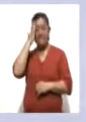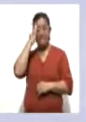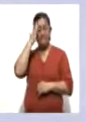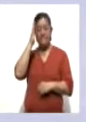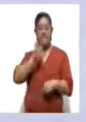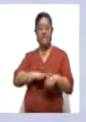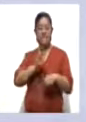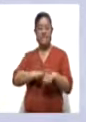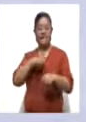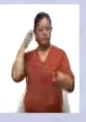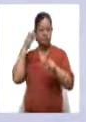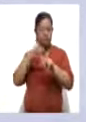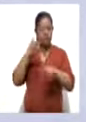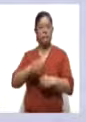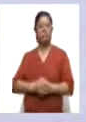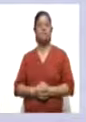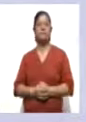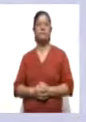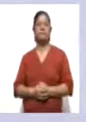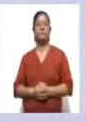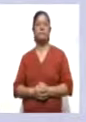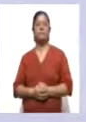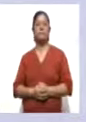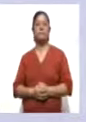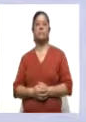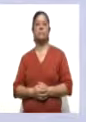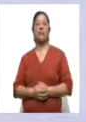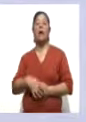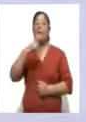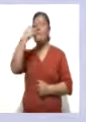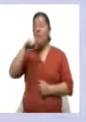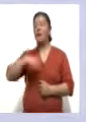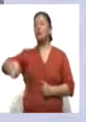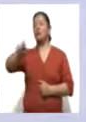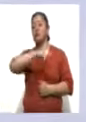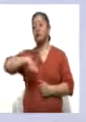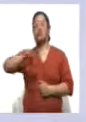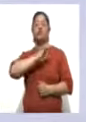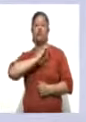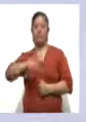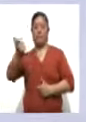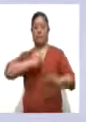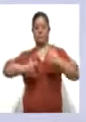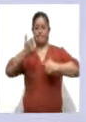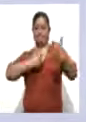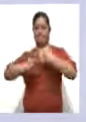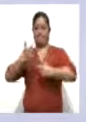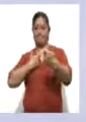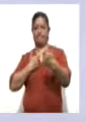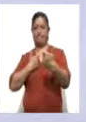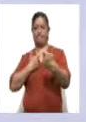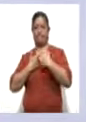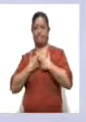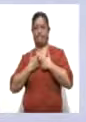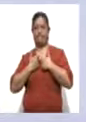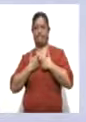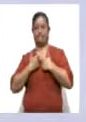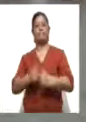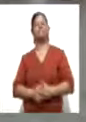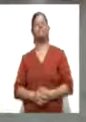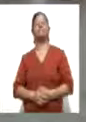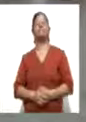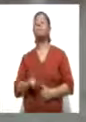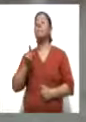y fundamental para que ustedes puedan generar más ingresos por sí mismos. El funcionario